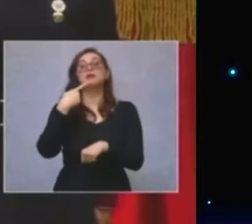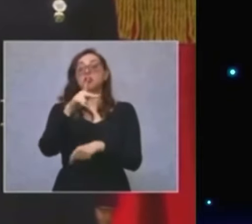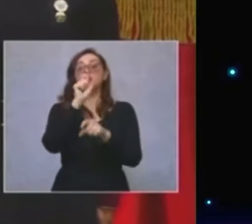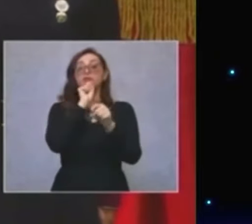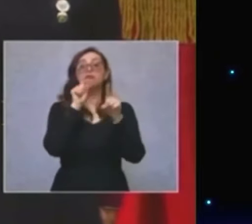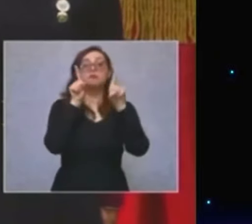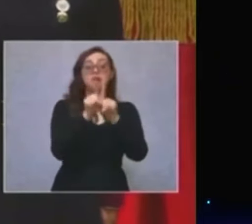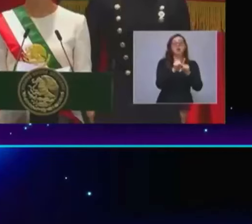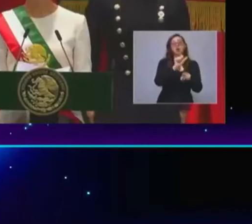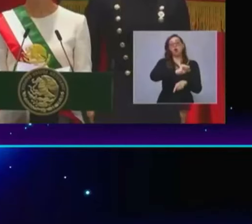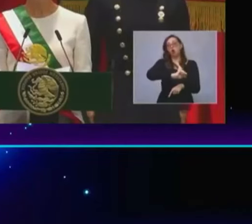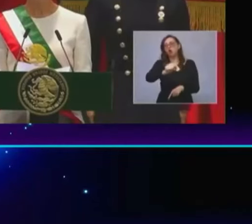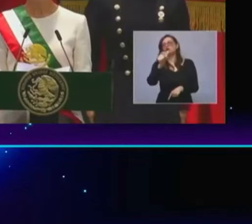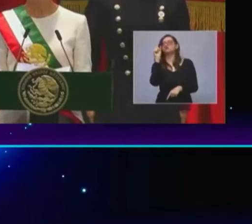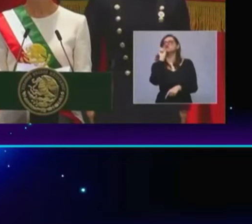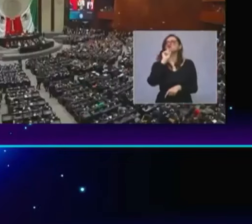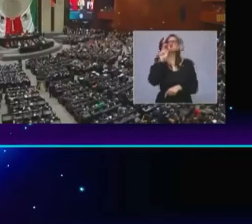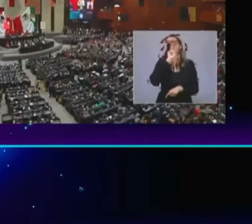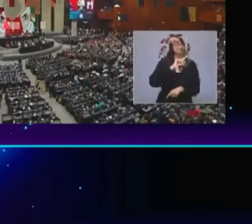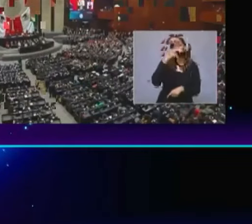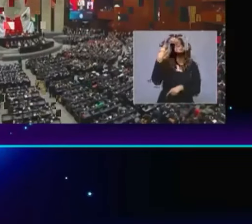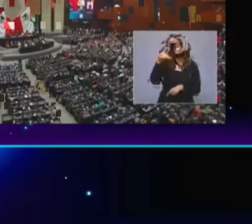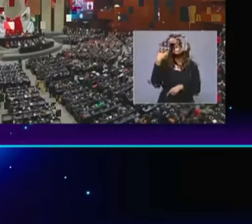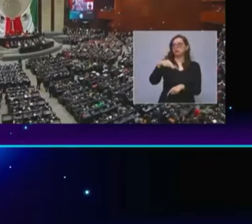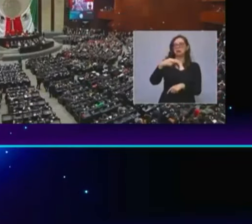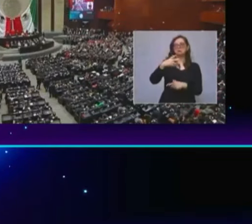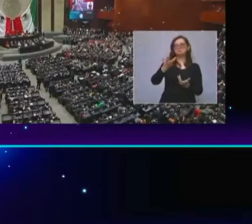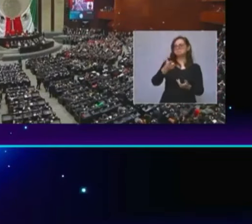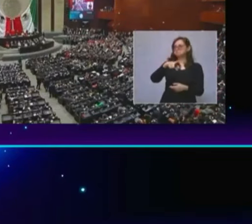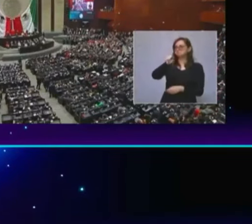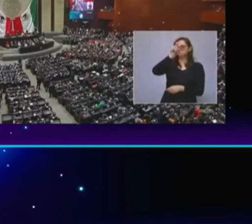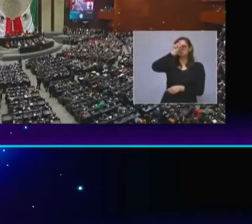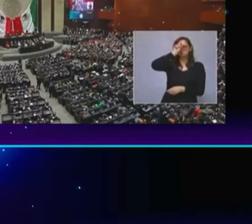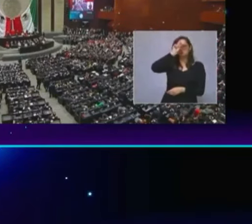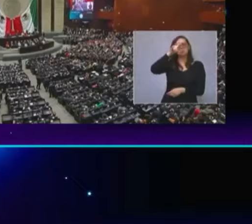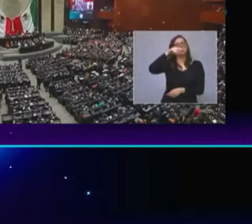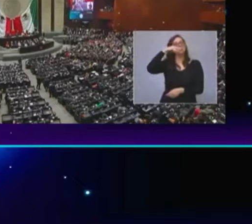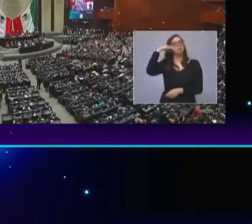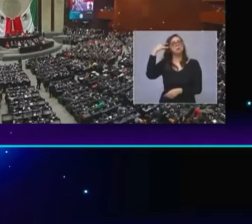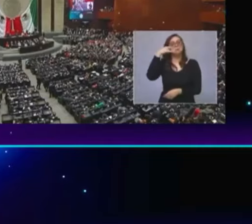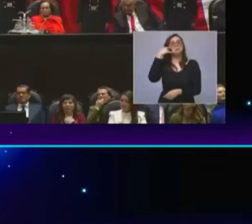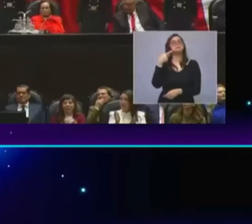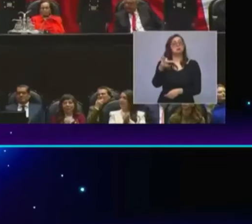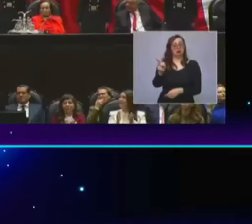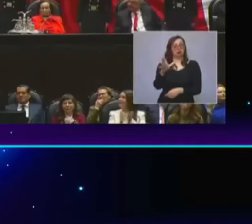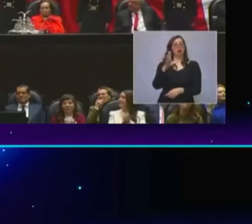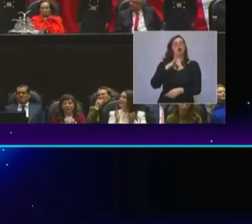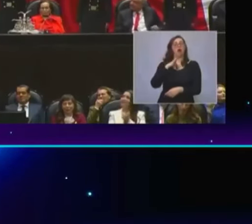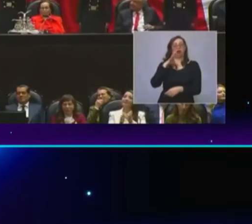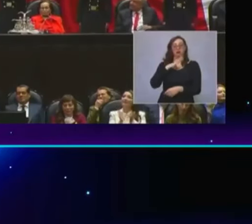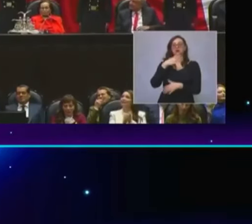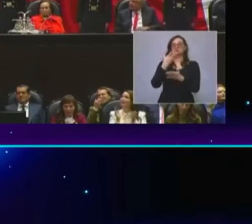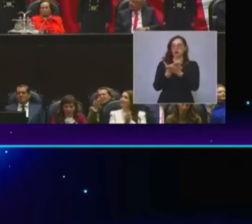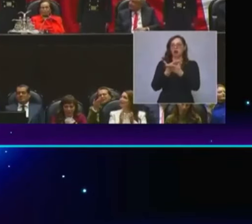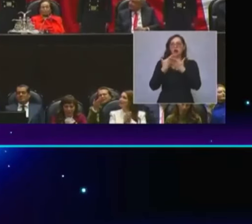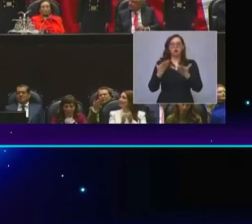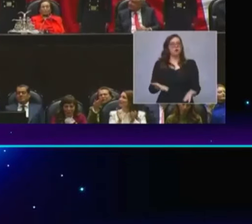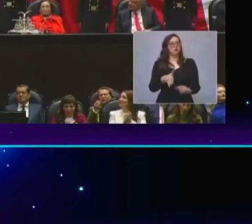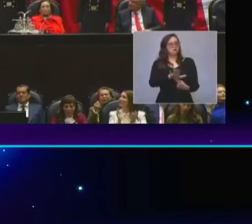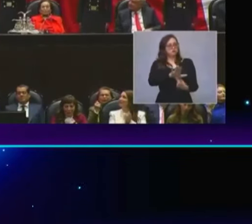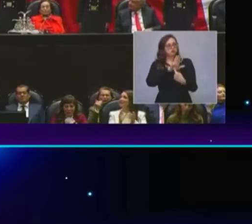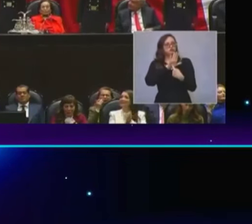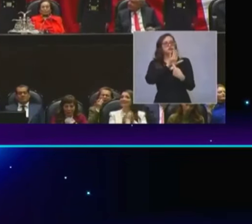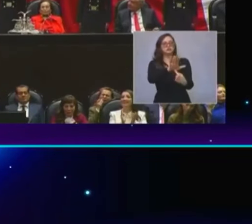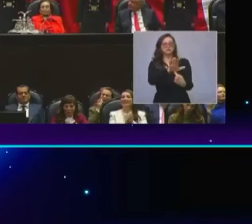partir de hoy presidenta ese ese discurso debo decir que captó mi atención completo y fue